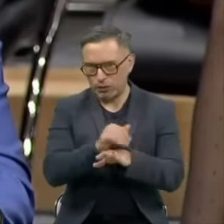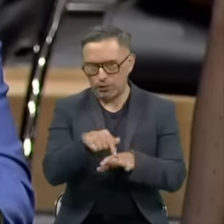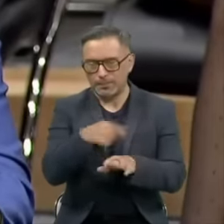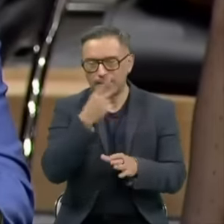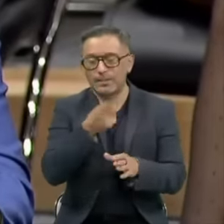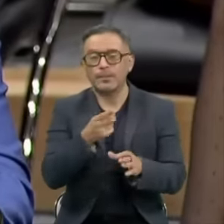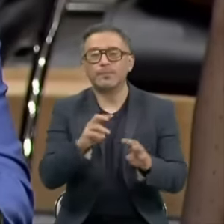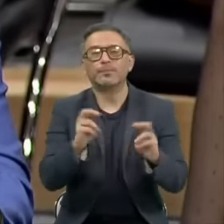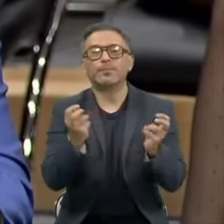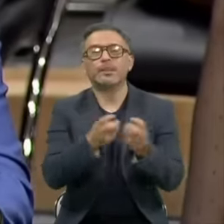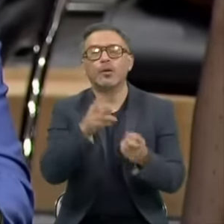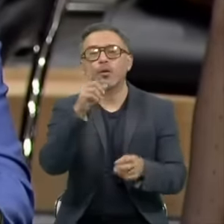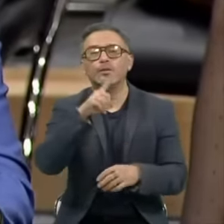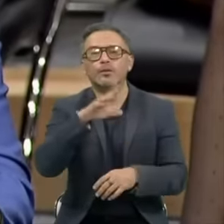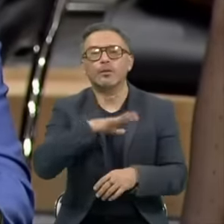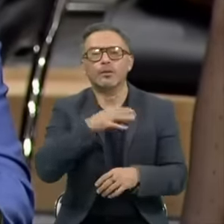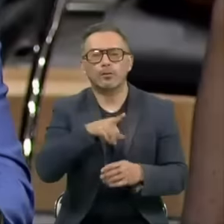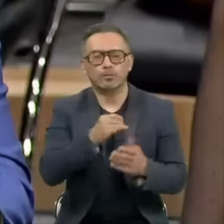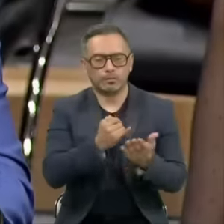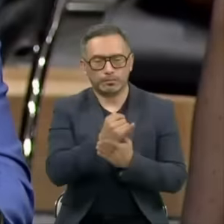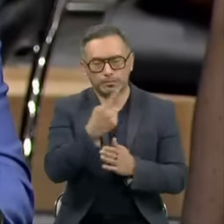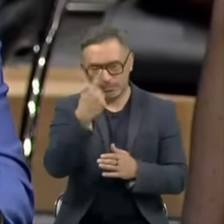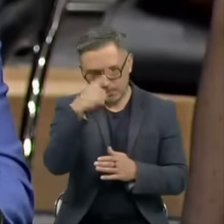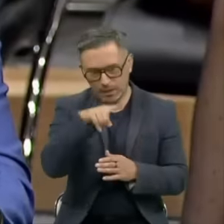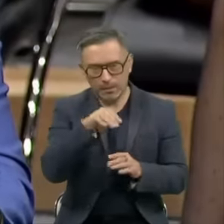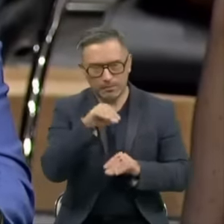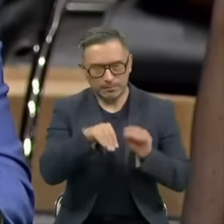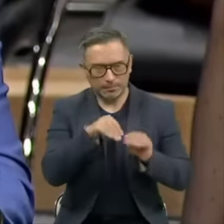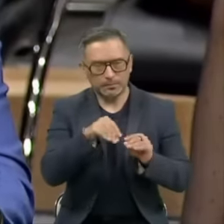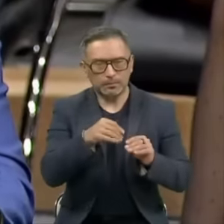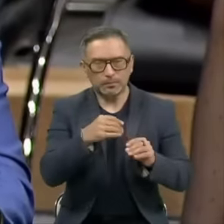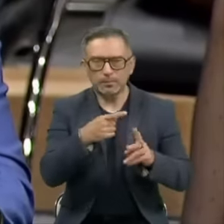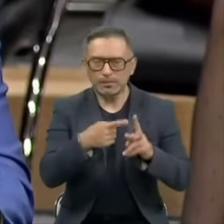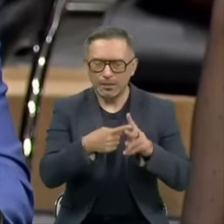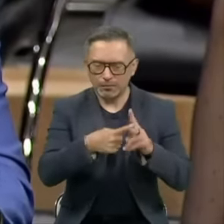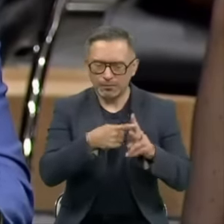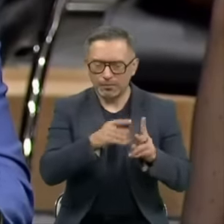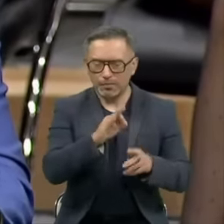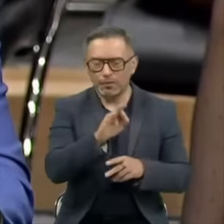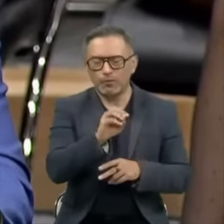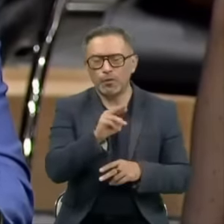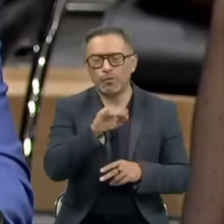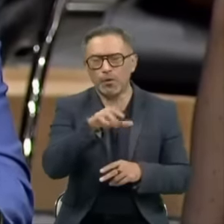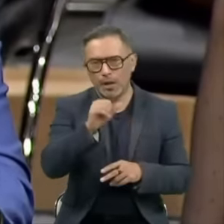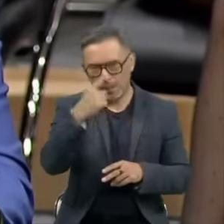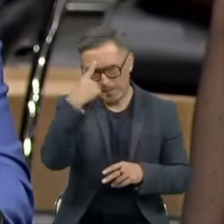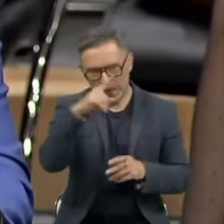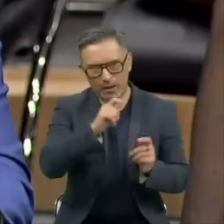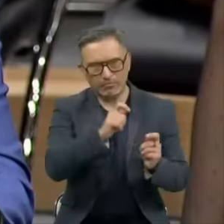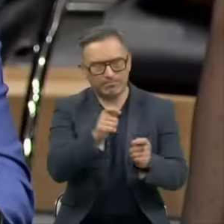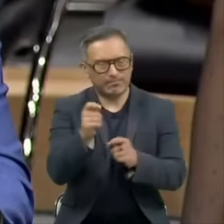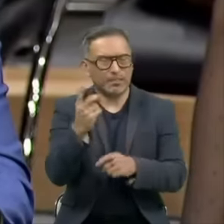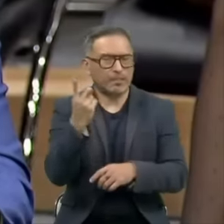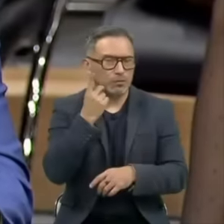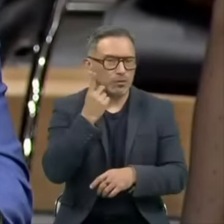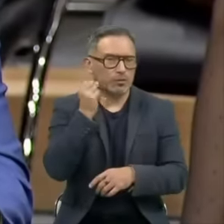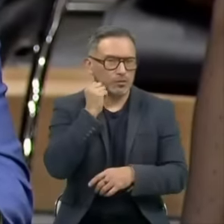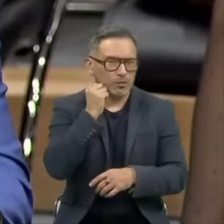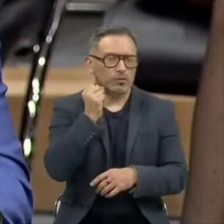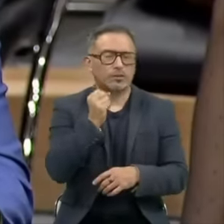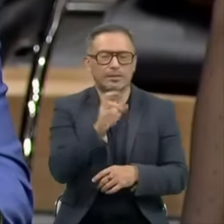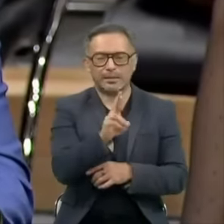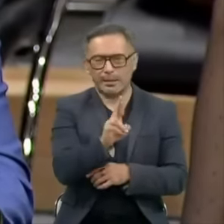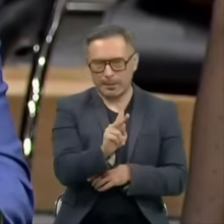General determinó el mecanismo para la aplicación de la fórmula de asignación de las diputaciones y senadurías por el principio de